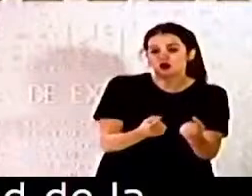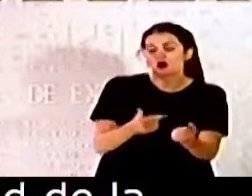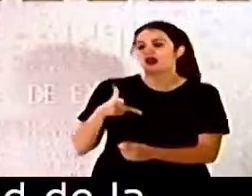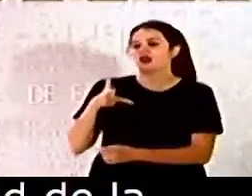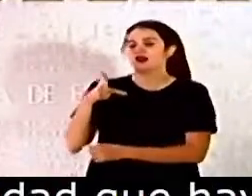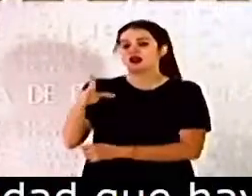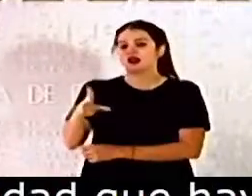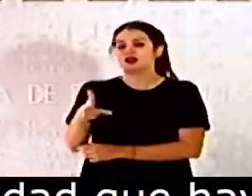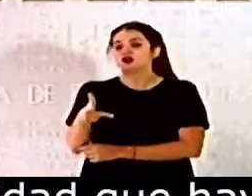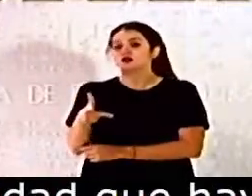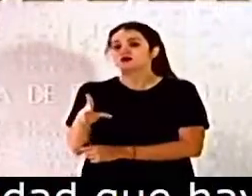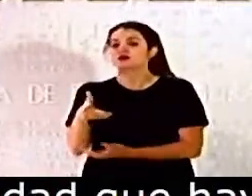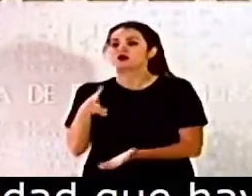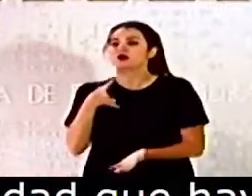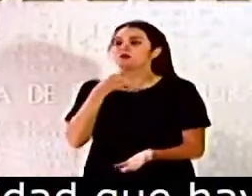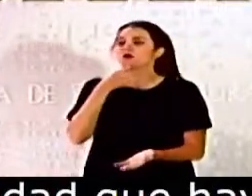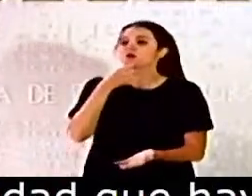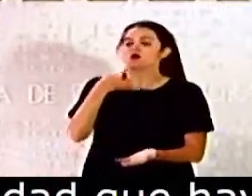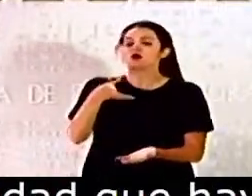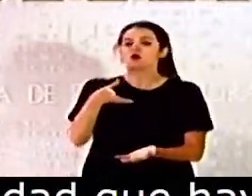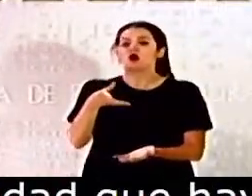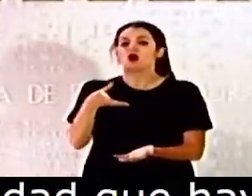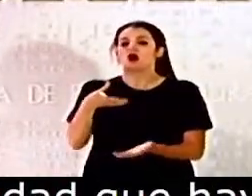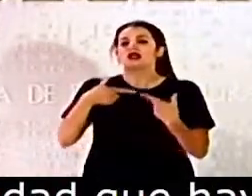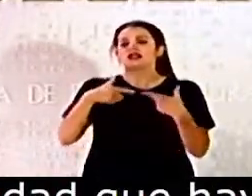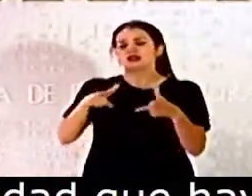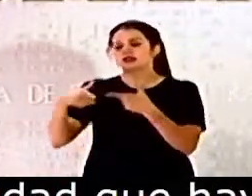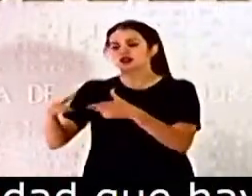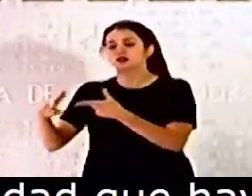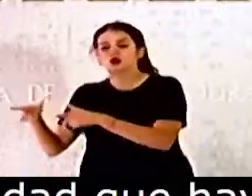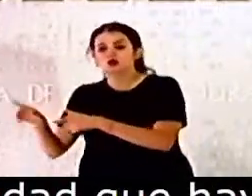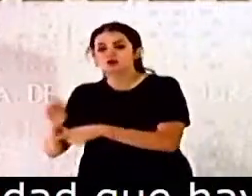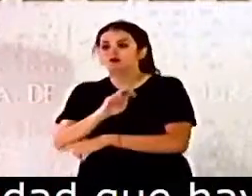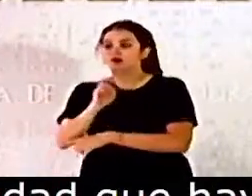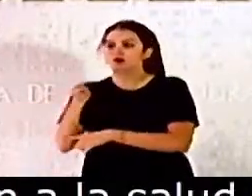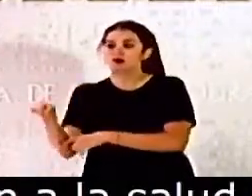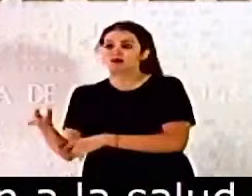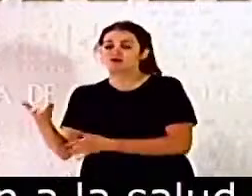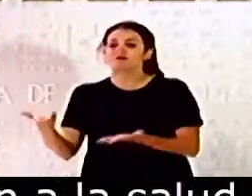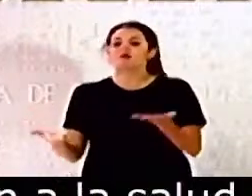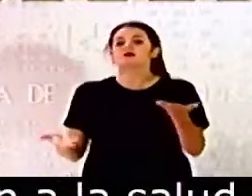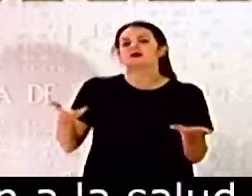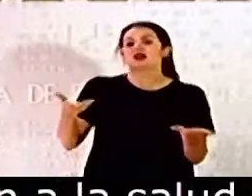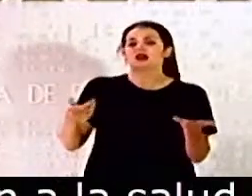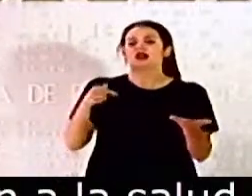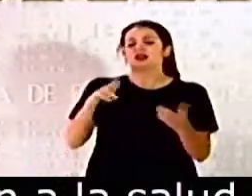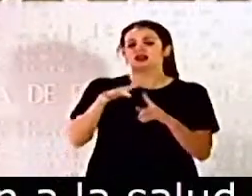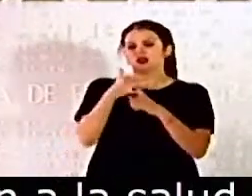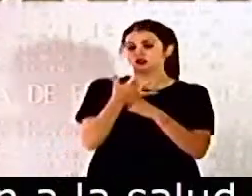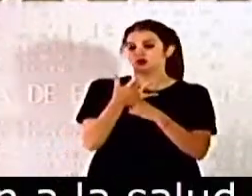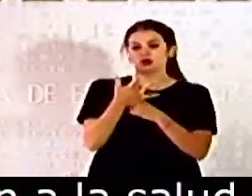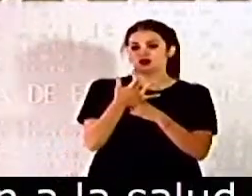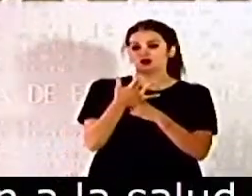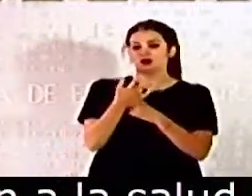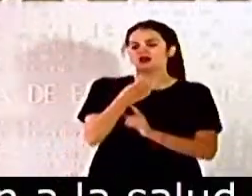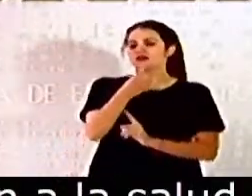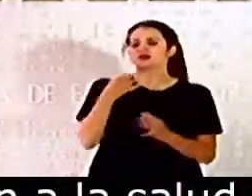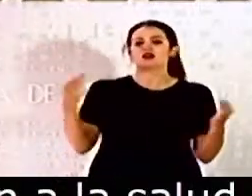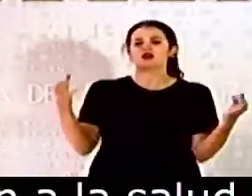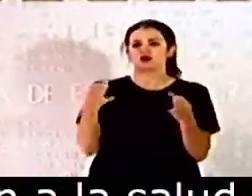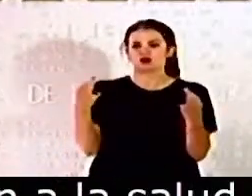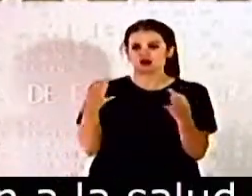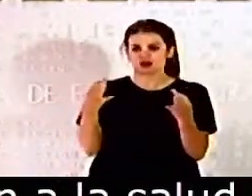derechos que pueden tener determinados sectores o determinadas partes de la sociedad, en este momento es necesario que